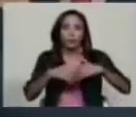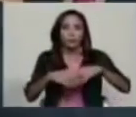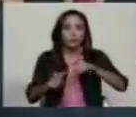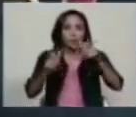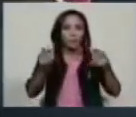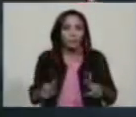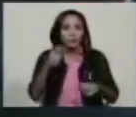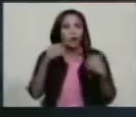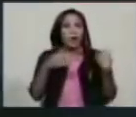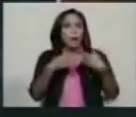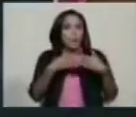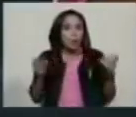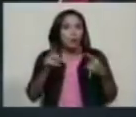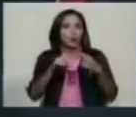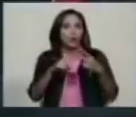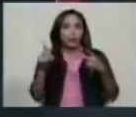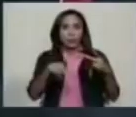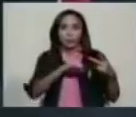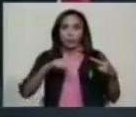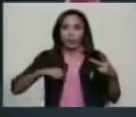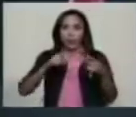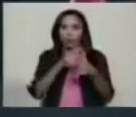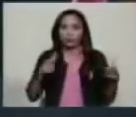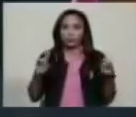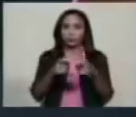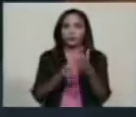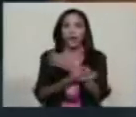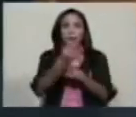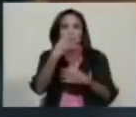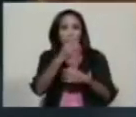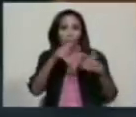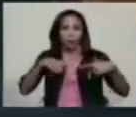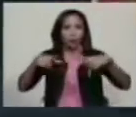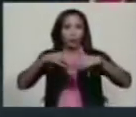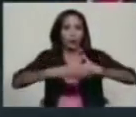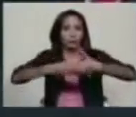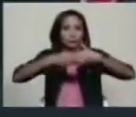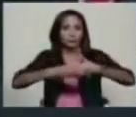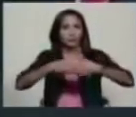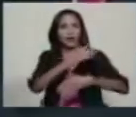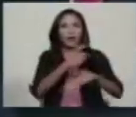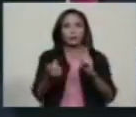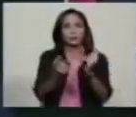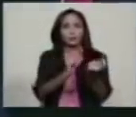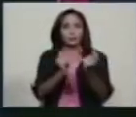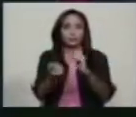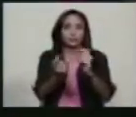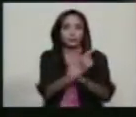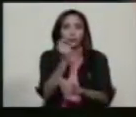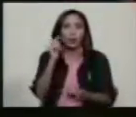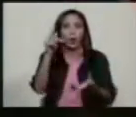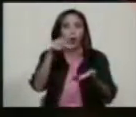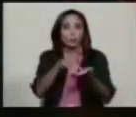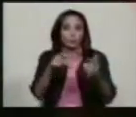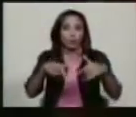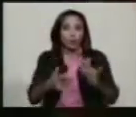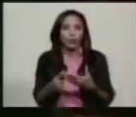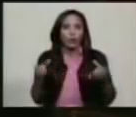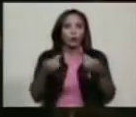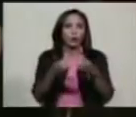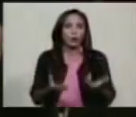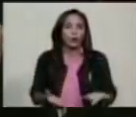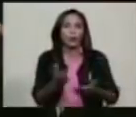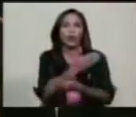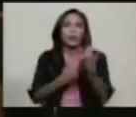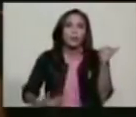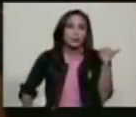sector público y privado en este saludo, en este apretón de mano, en esta conversación, el diálogo que sostiene con el